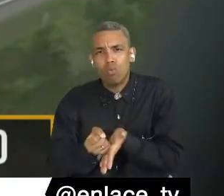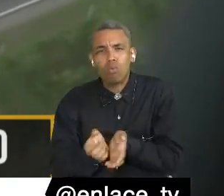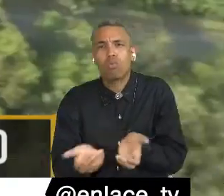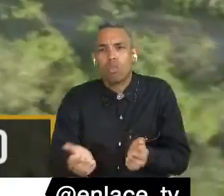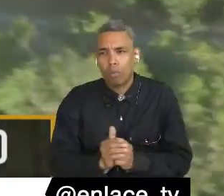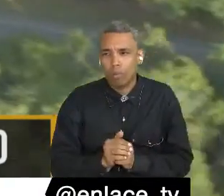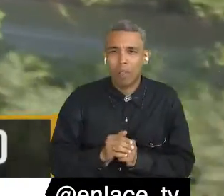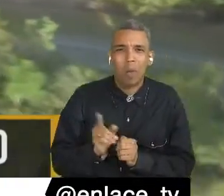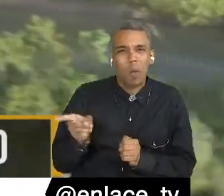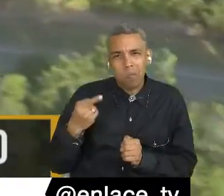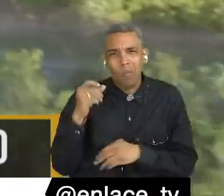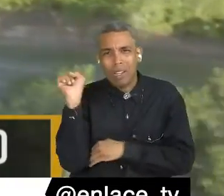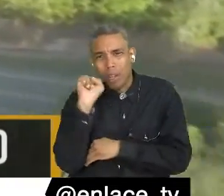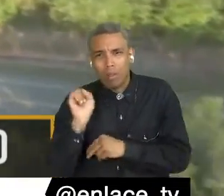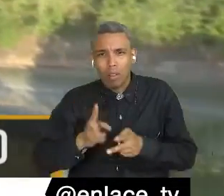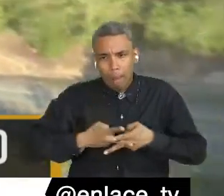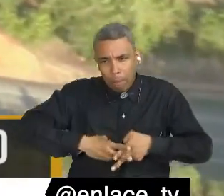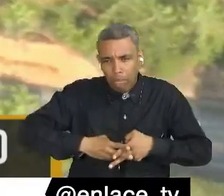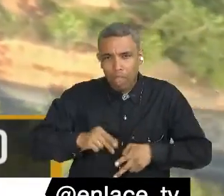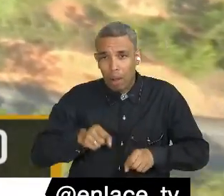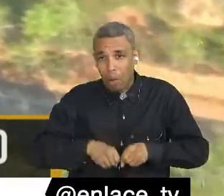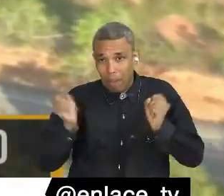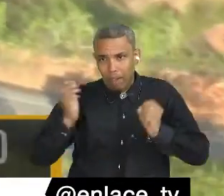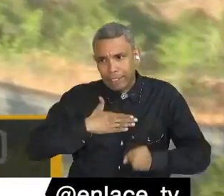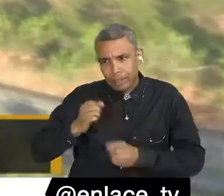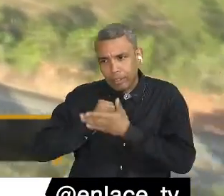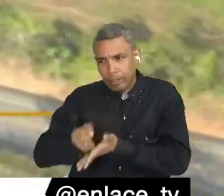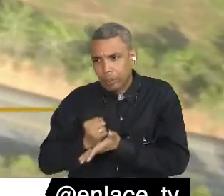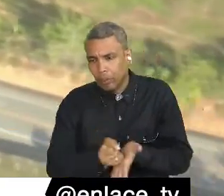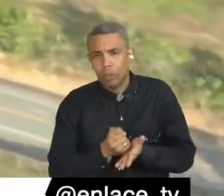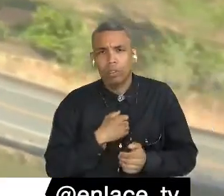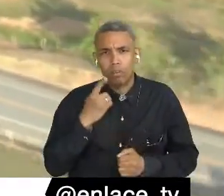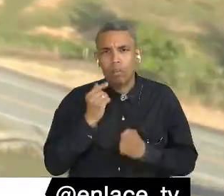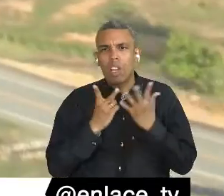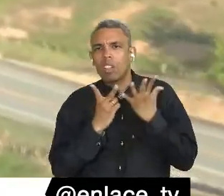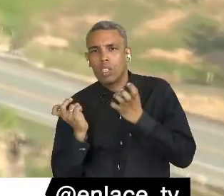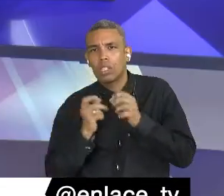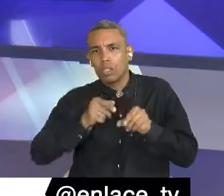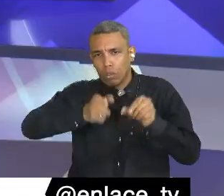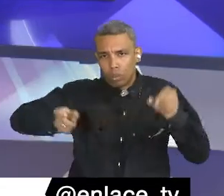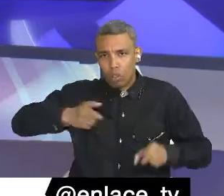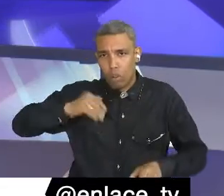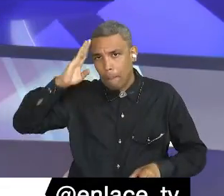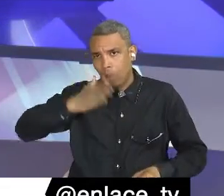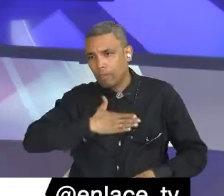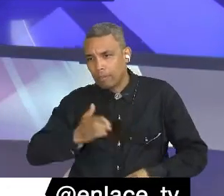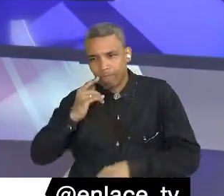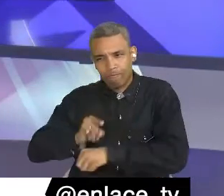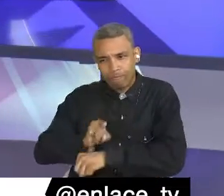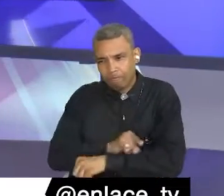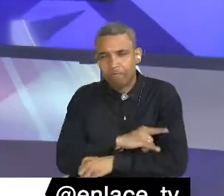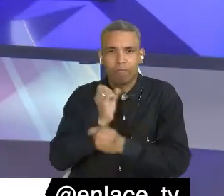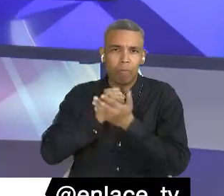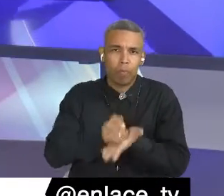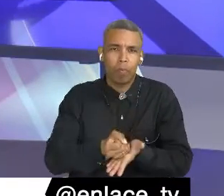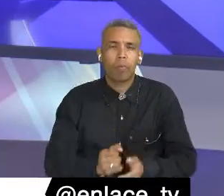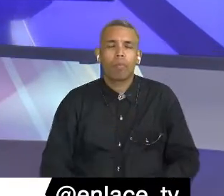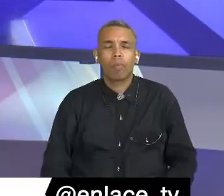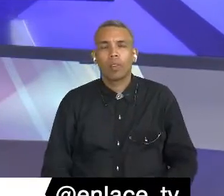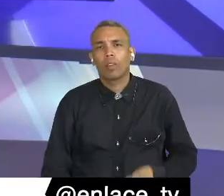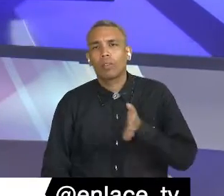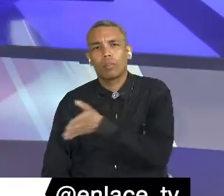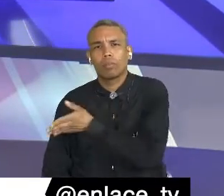de 700 uniformados brindaron seguridad en los ejes viales durante este regreso. Y a propósito de las vías del